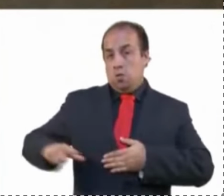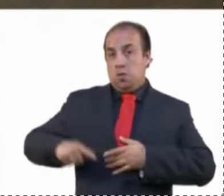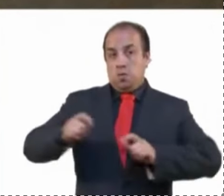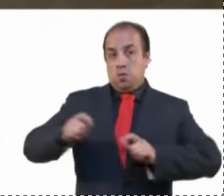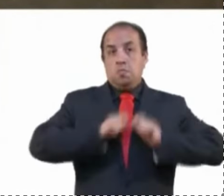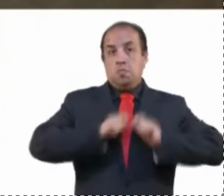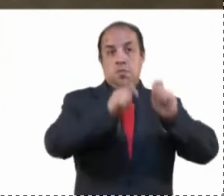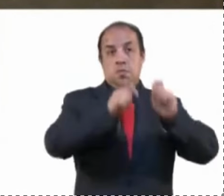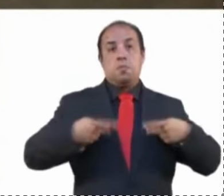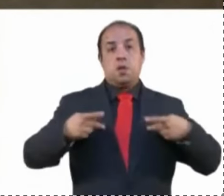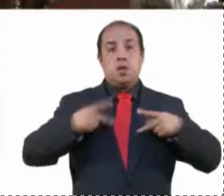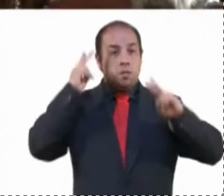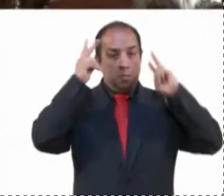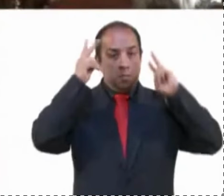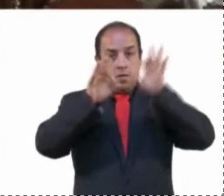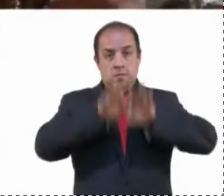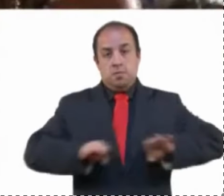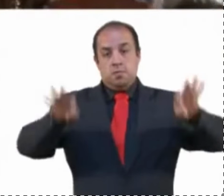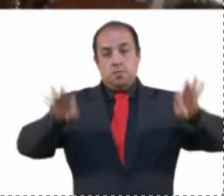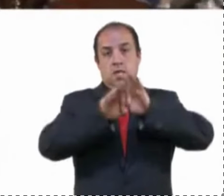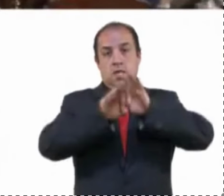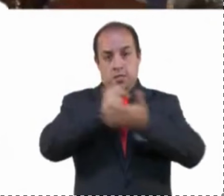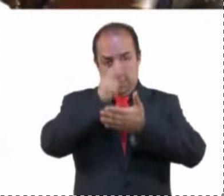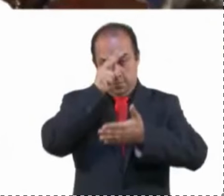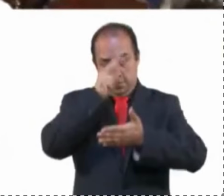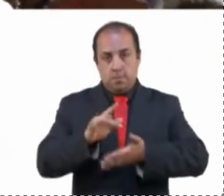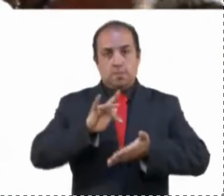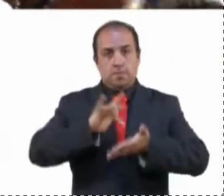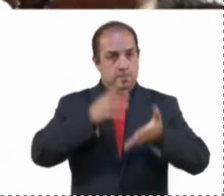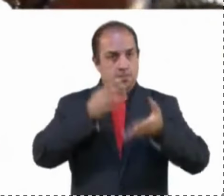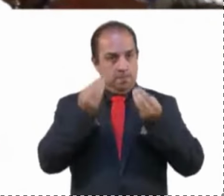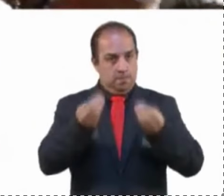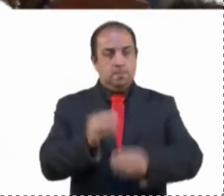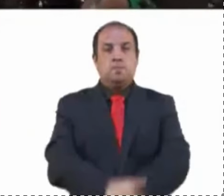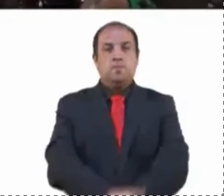huésped distinguido de la Ciudad de México. Muchas gracias.